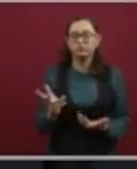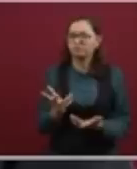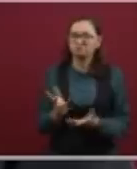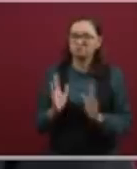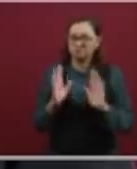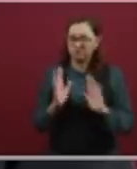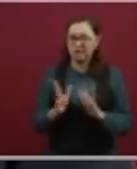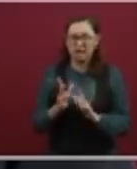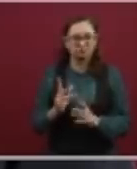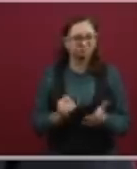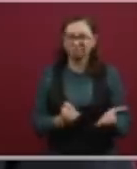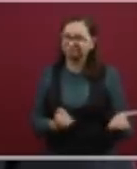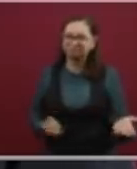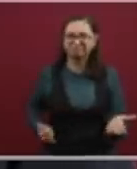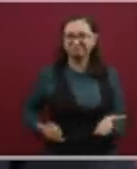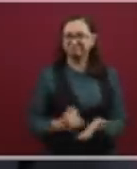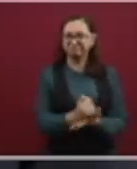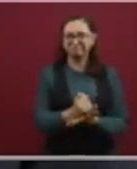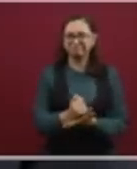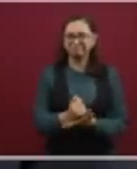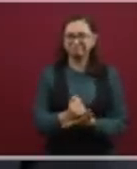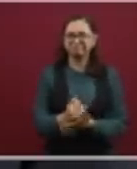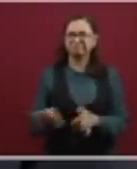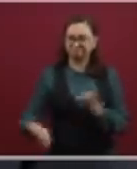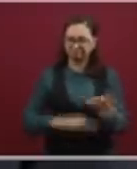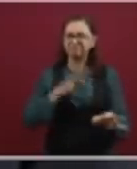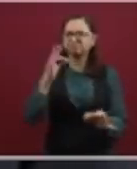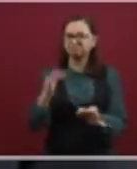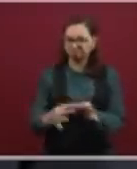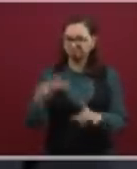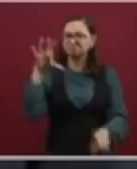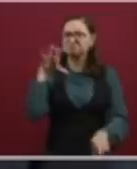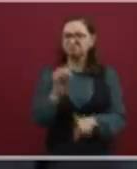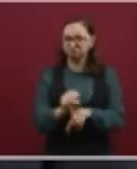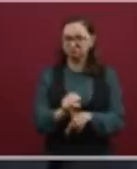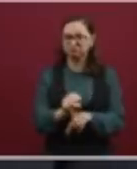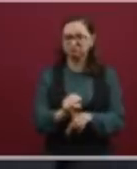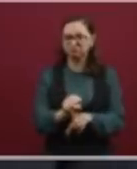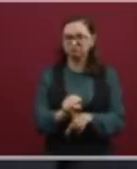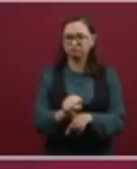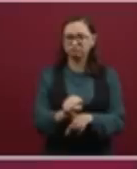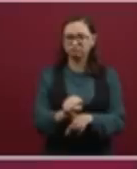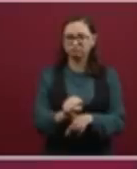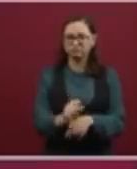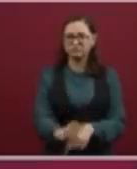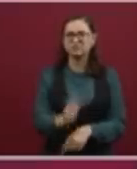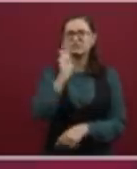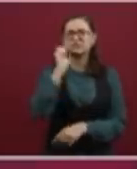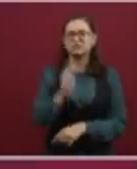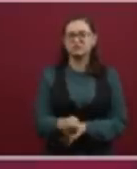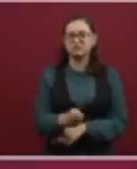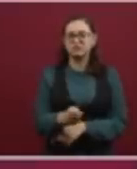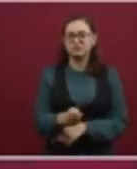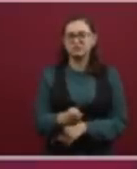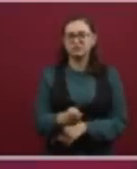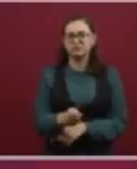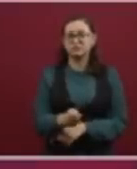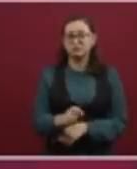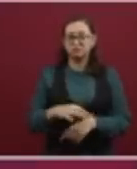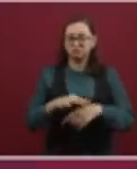decisión tomada y se va a cumplir. El que se respete, que se haga